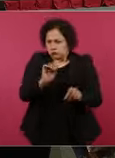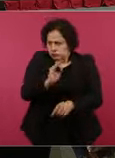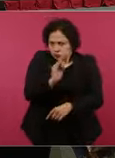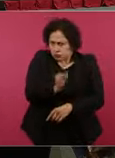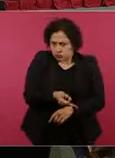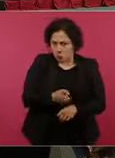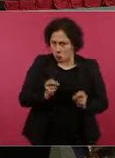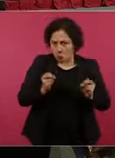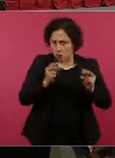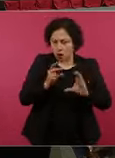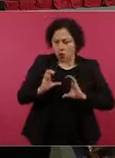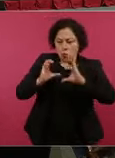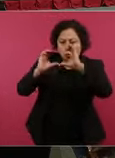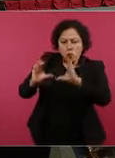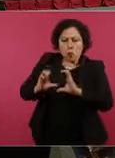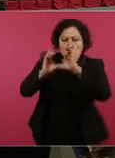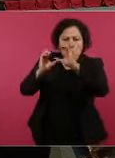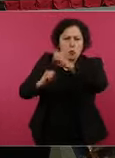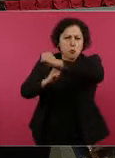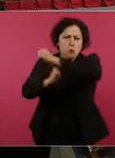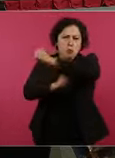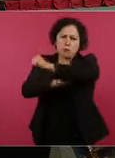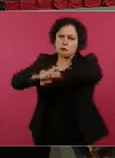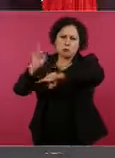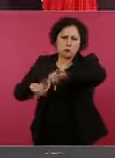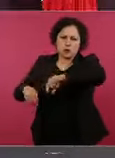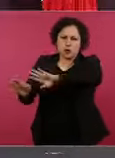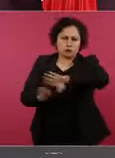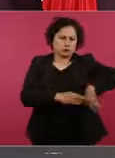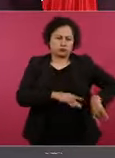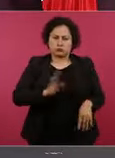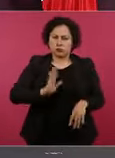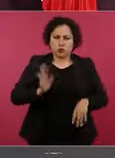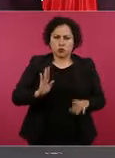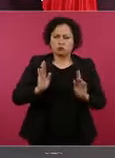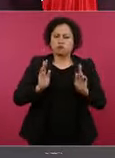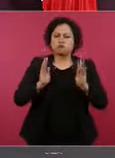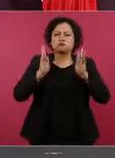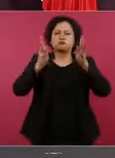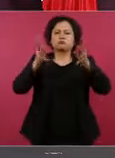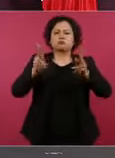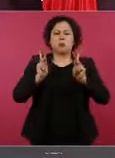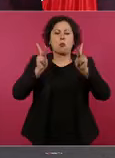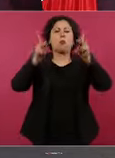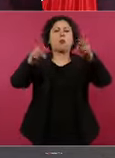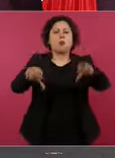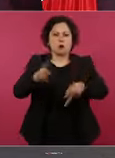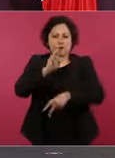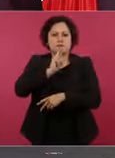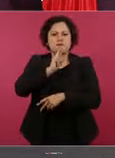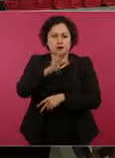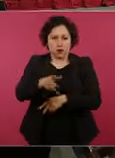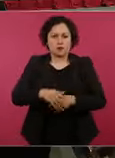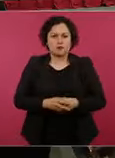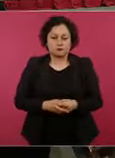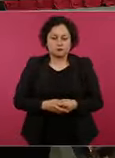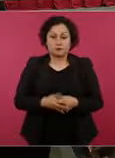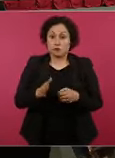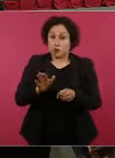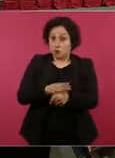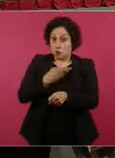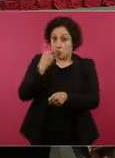esta zona y por eso el puente. Entonces ya inauguramos de